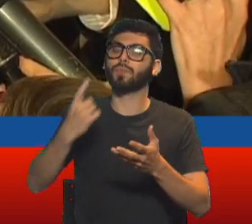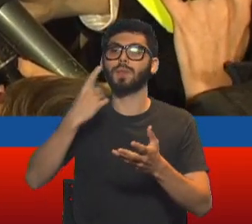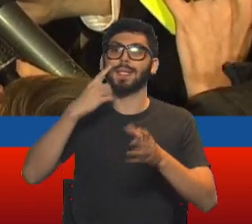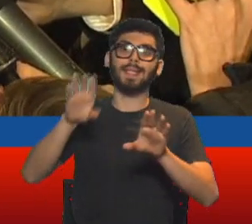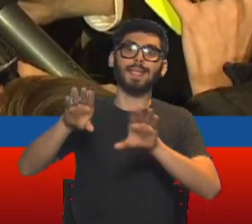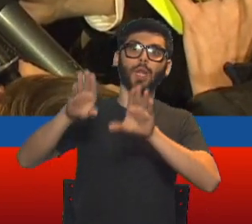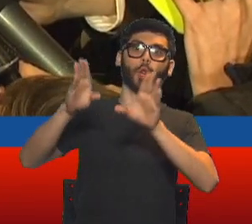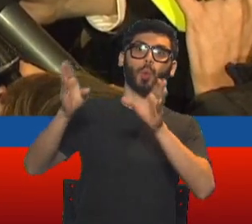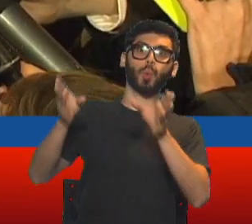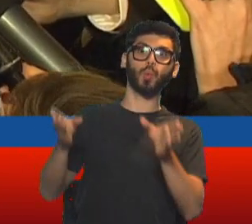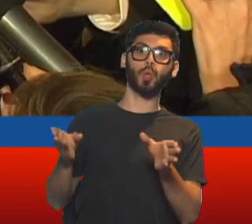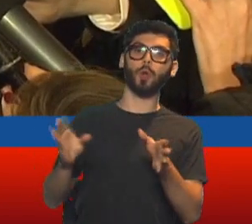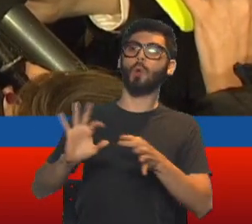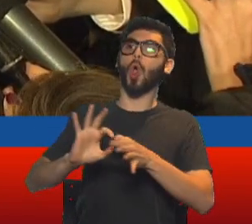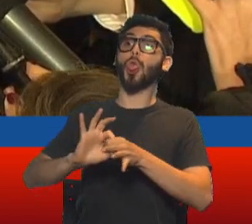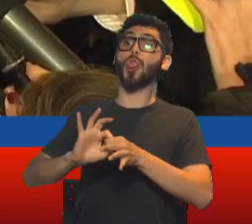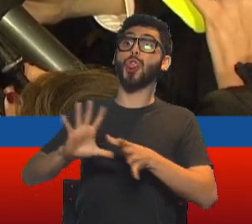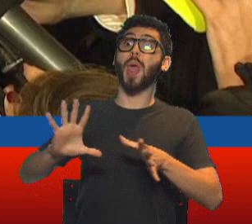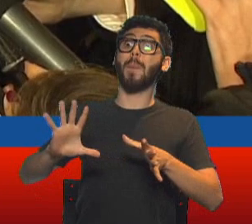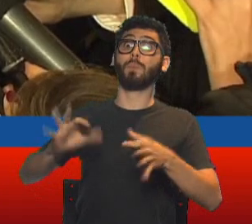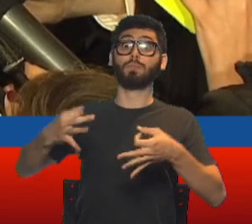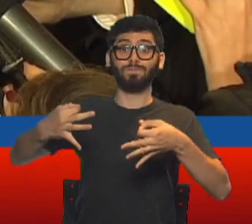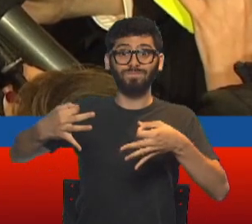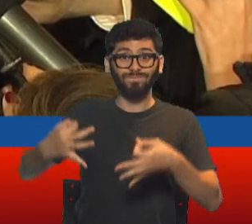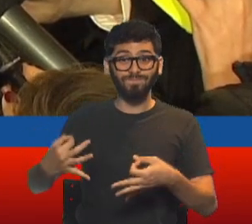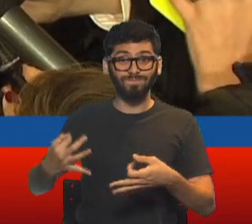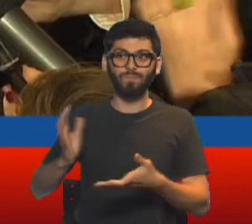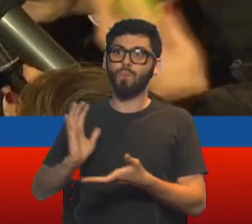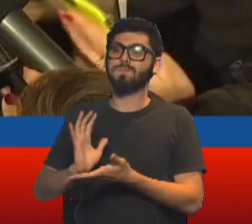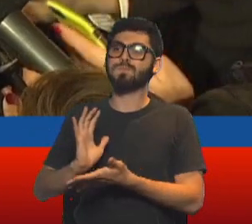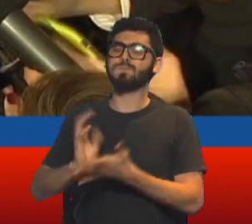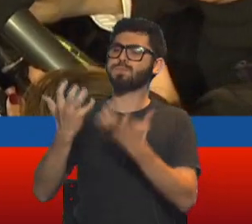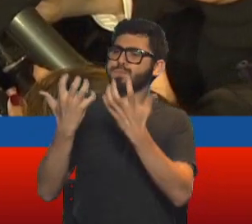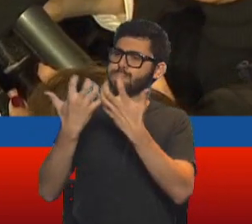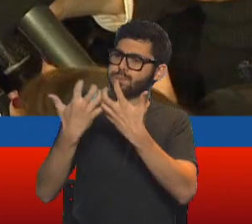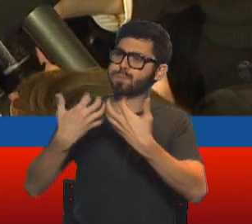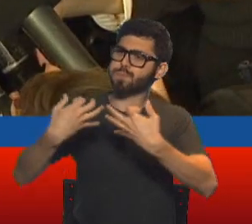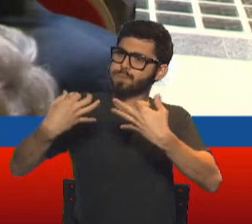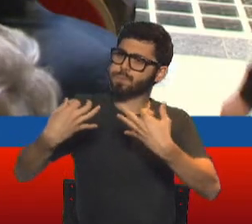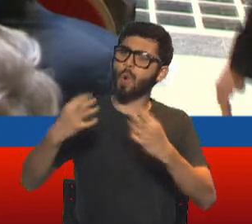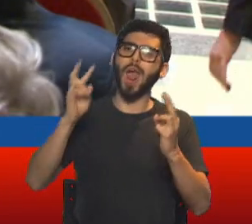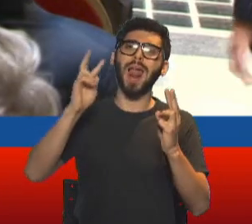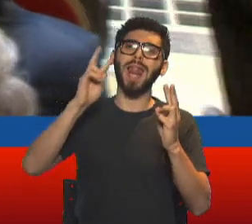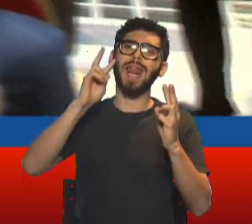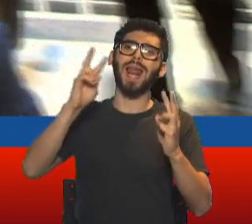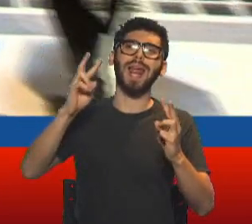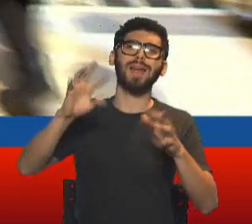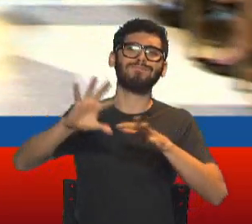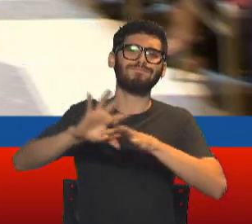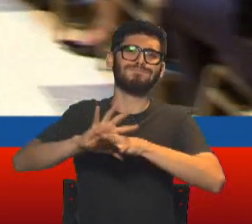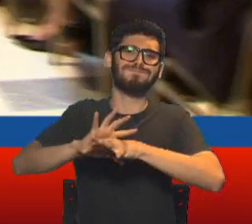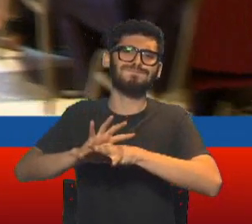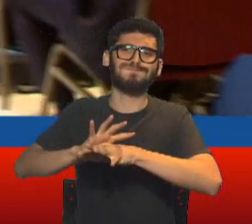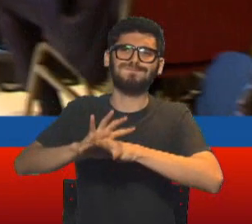de designación de Horacio Rosati no hemos visto un ejemplo de estas características porque solamente votaron